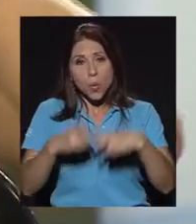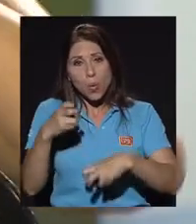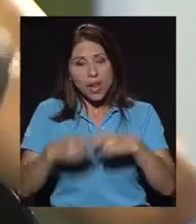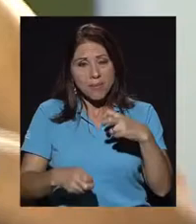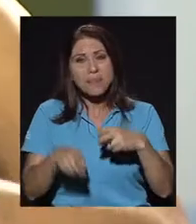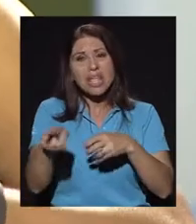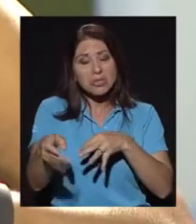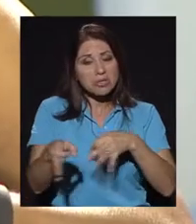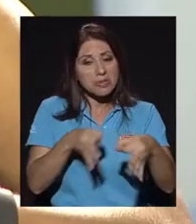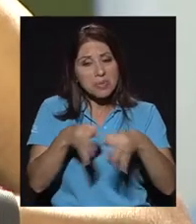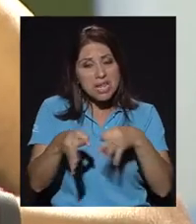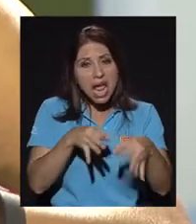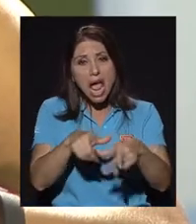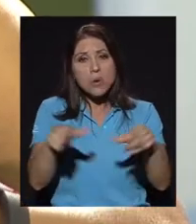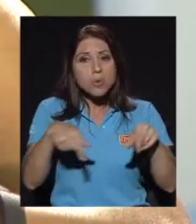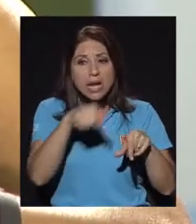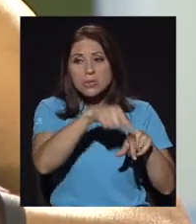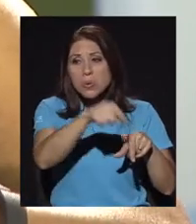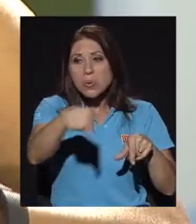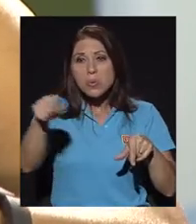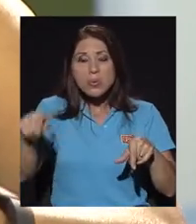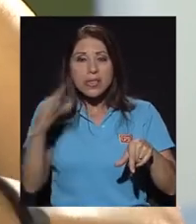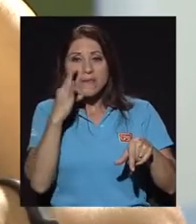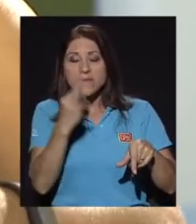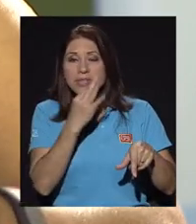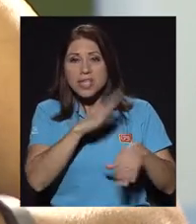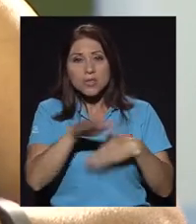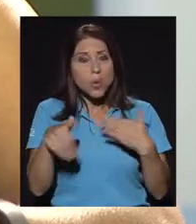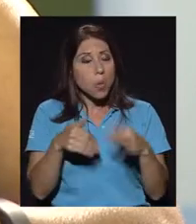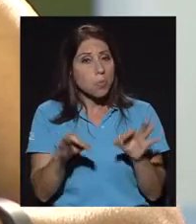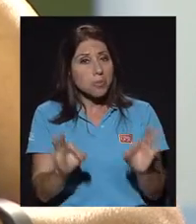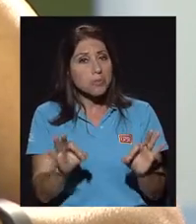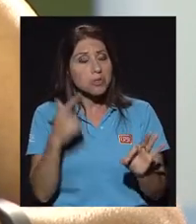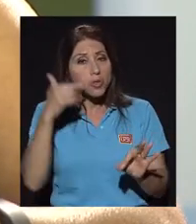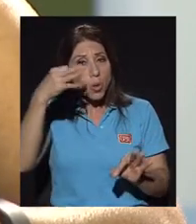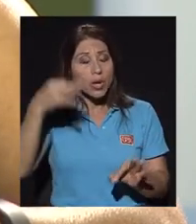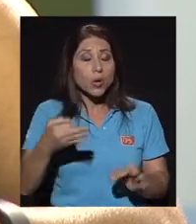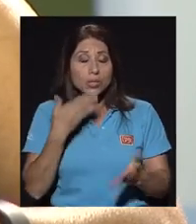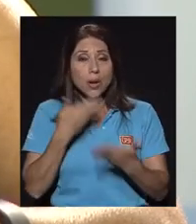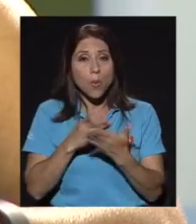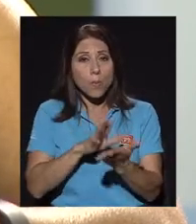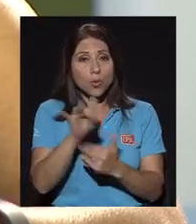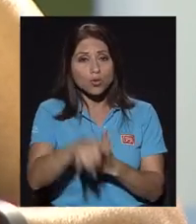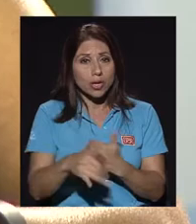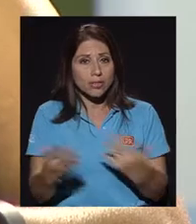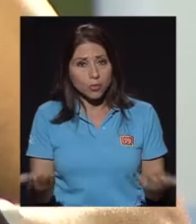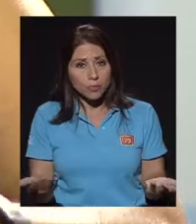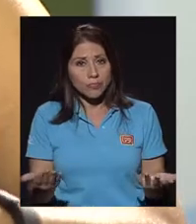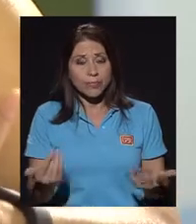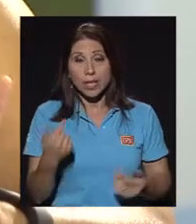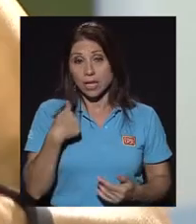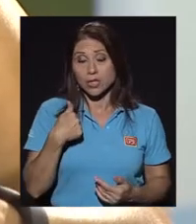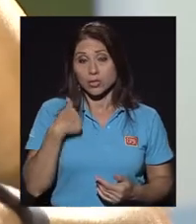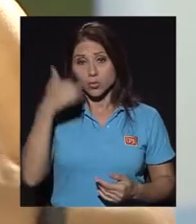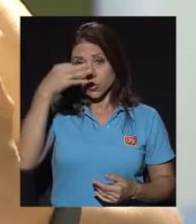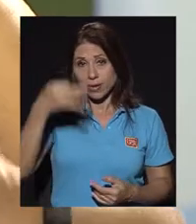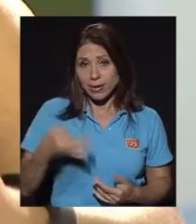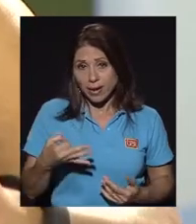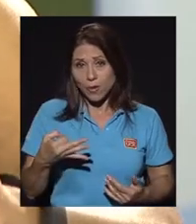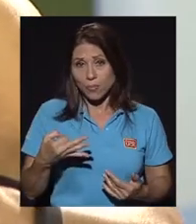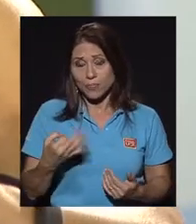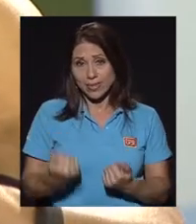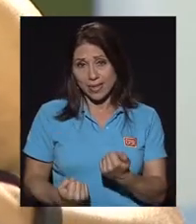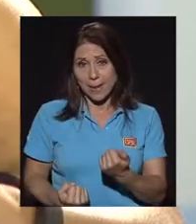problema, nos explicaron los sitios y todo. Yo creo que sería un buen proyecto y yo creo